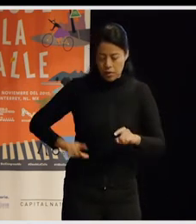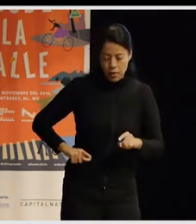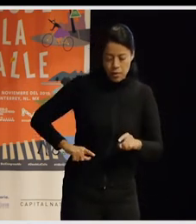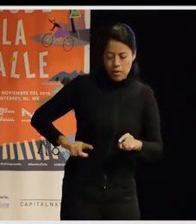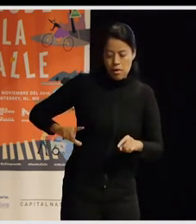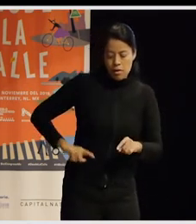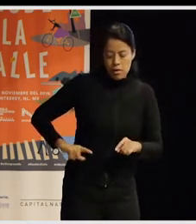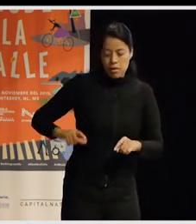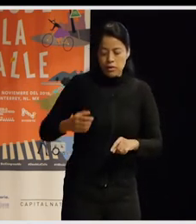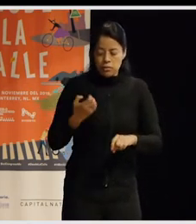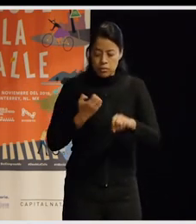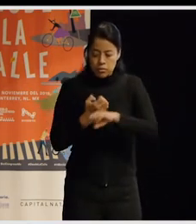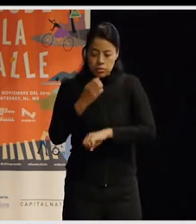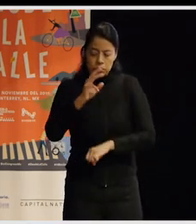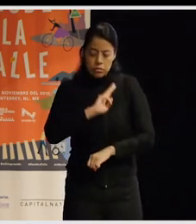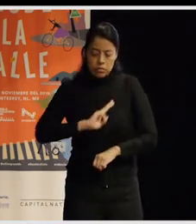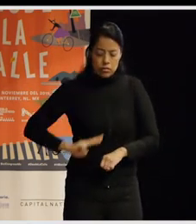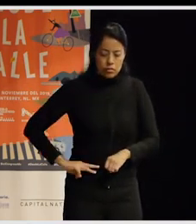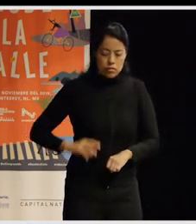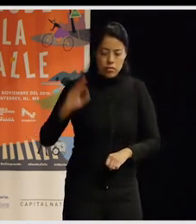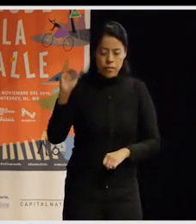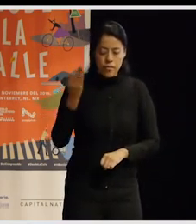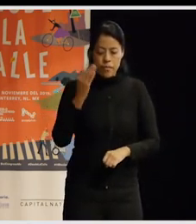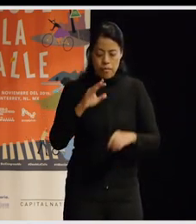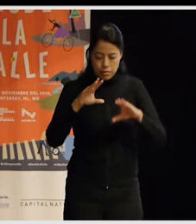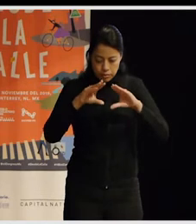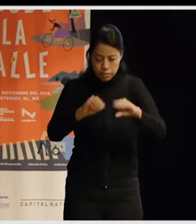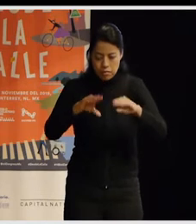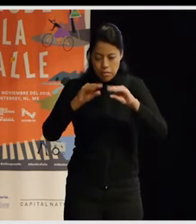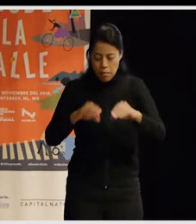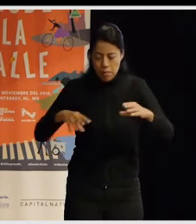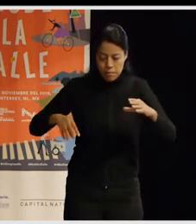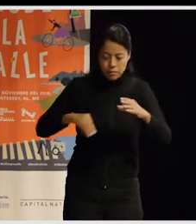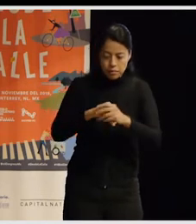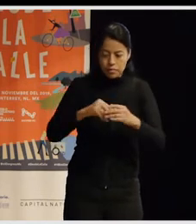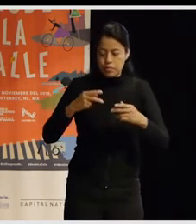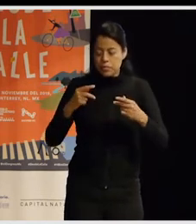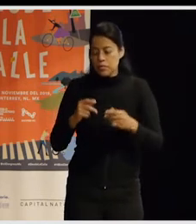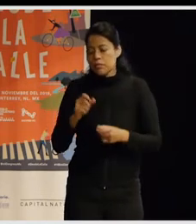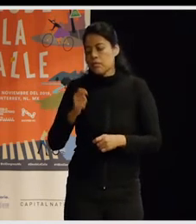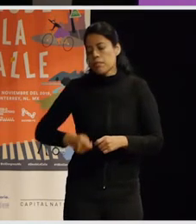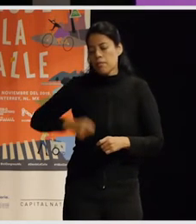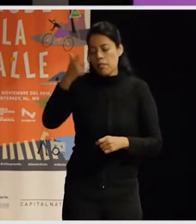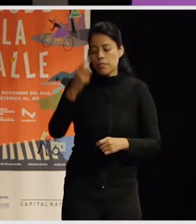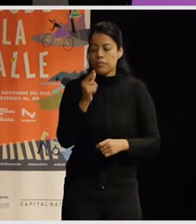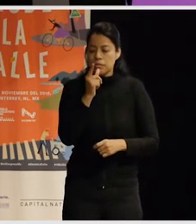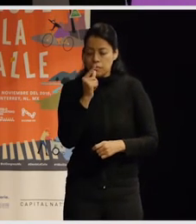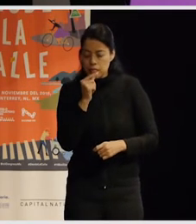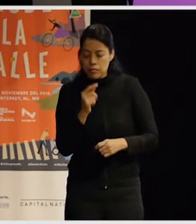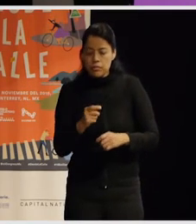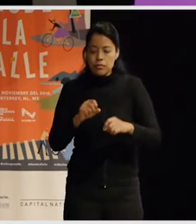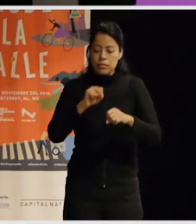el segundo continuidad con los talleres de sensibilización en especial con los policías con los operadores